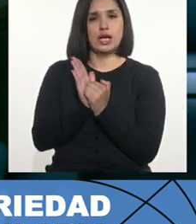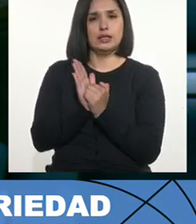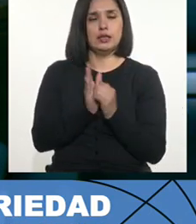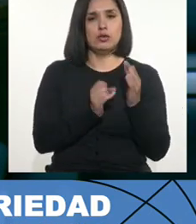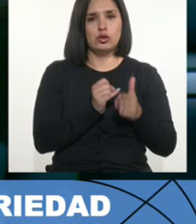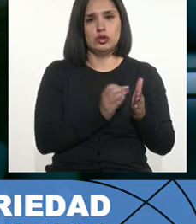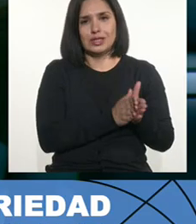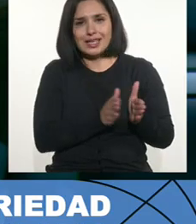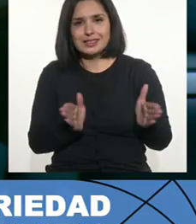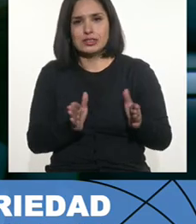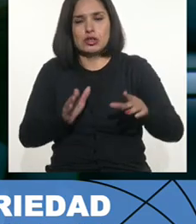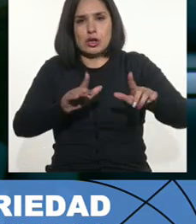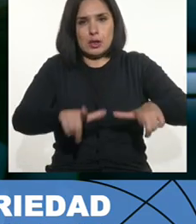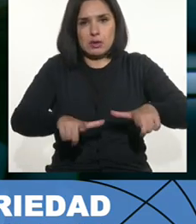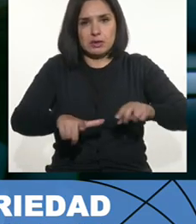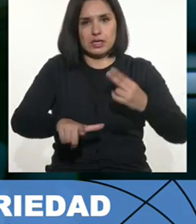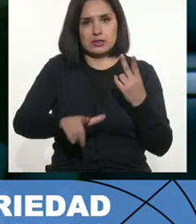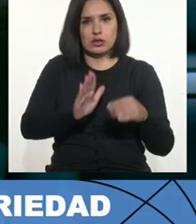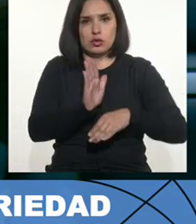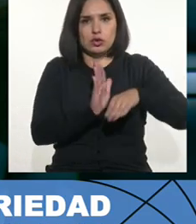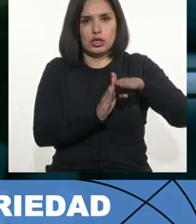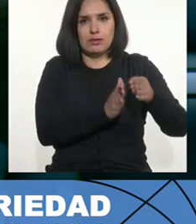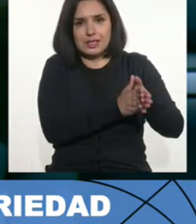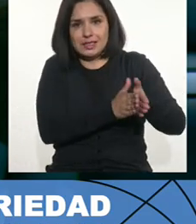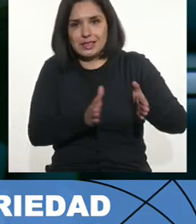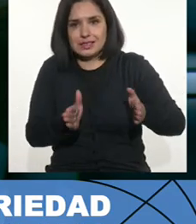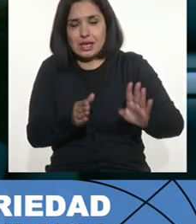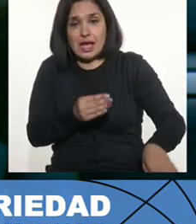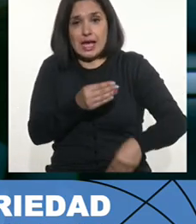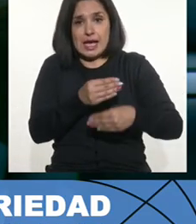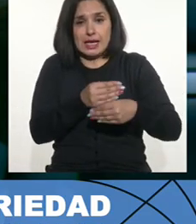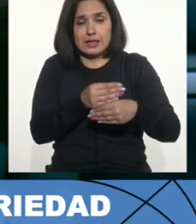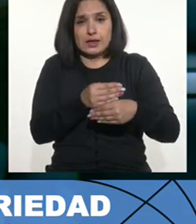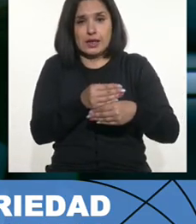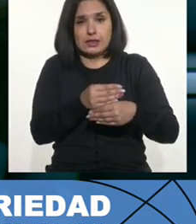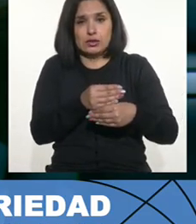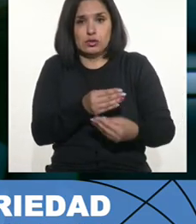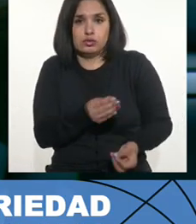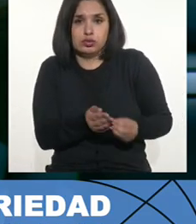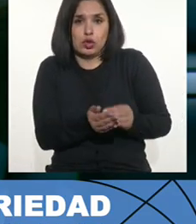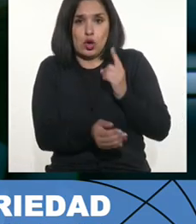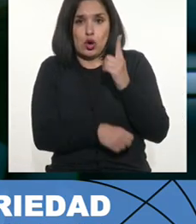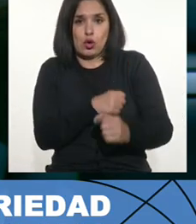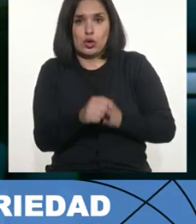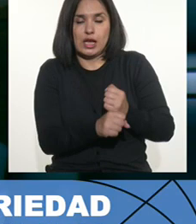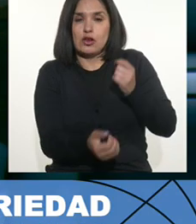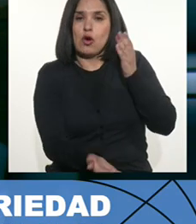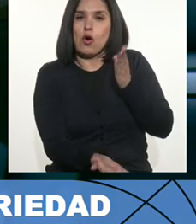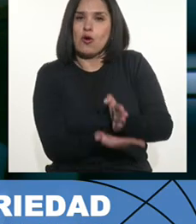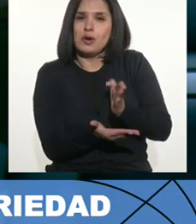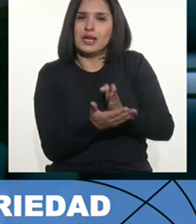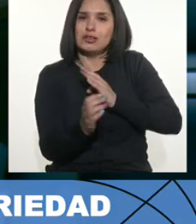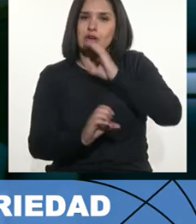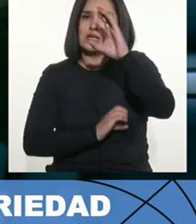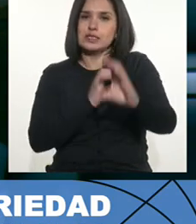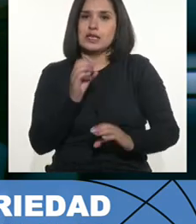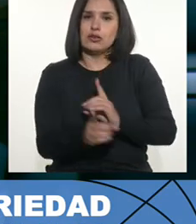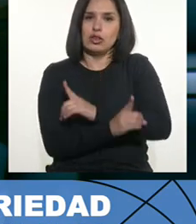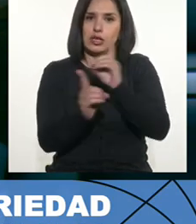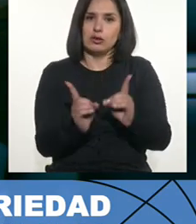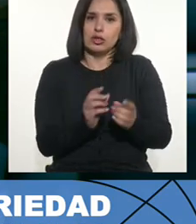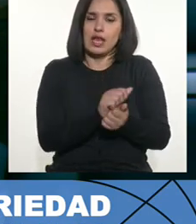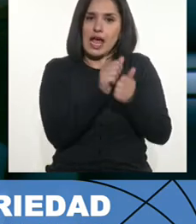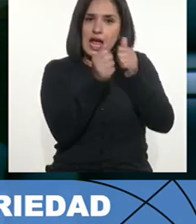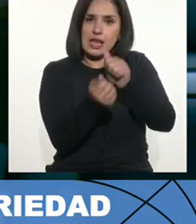objeto implementar el segundo nivel de transición añadiendo un año obligatorio al ciclo educativo por medio de ecuaciones a la ley